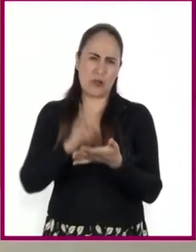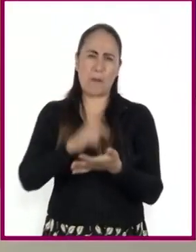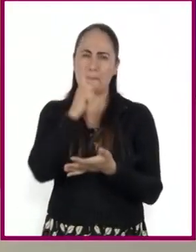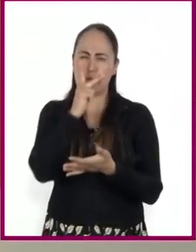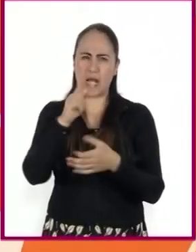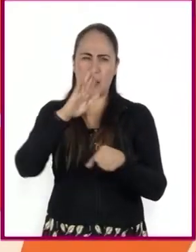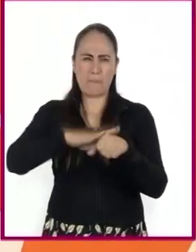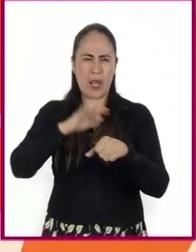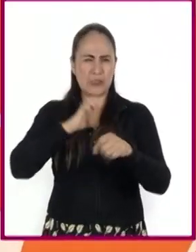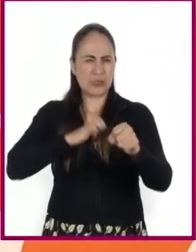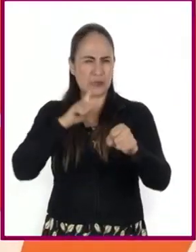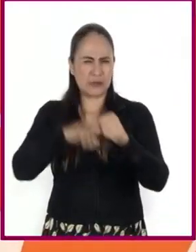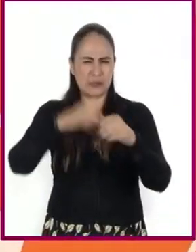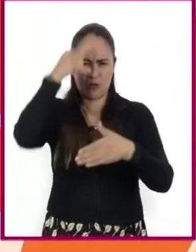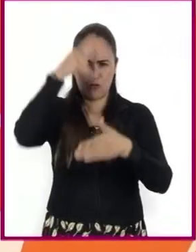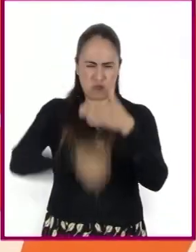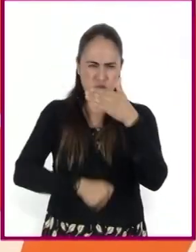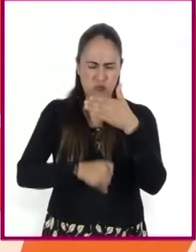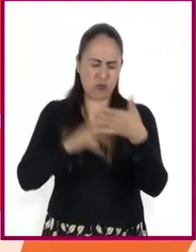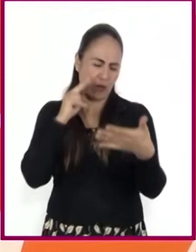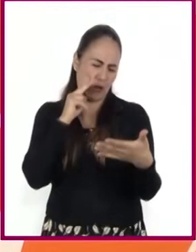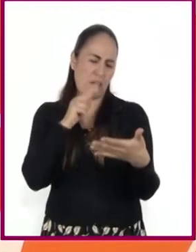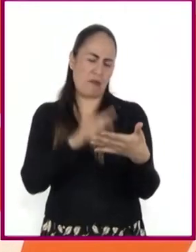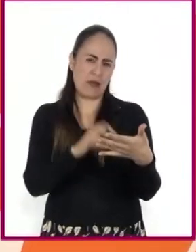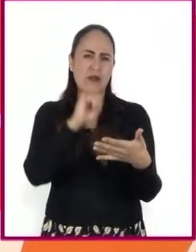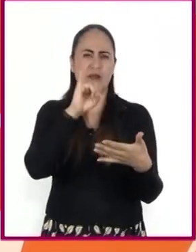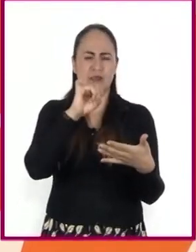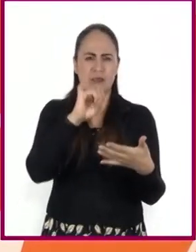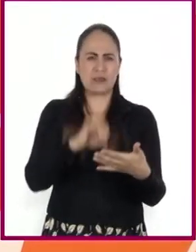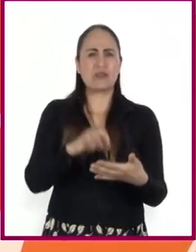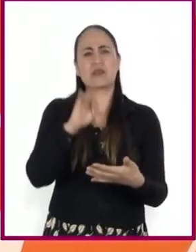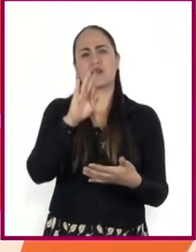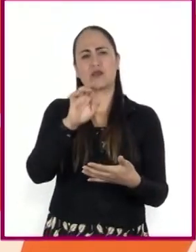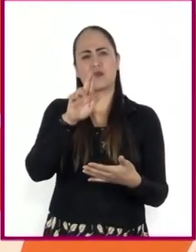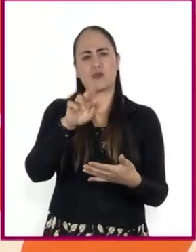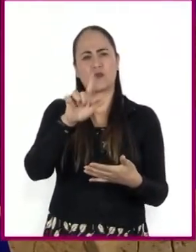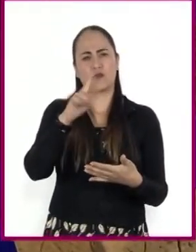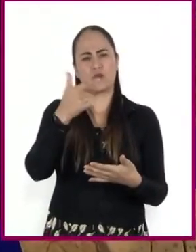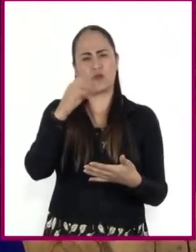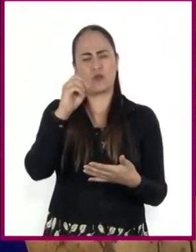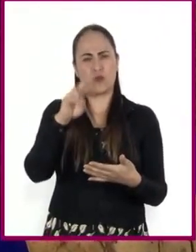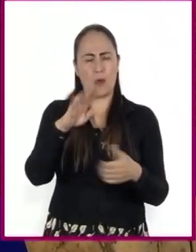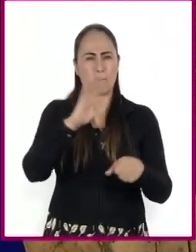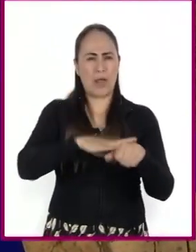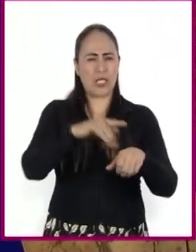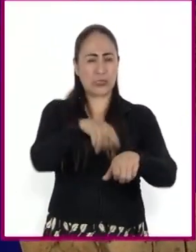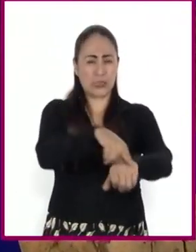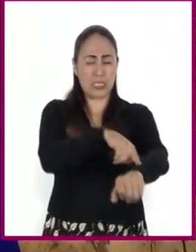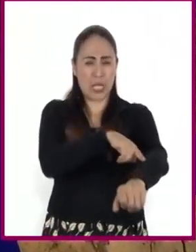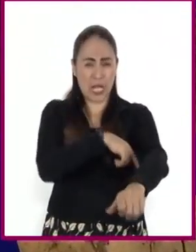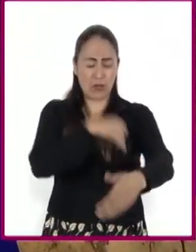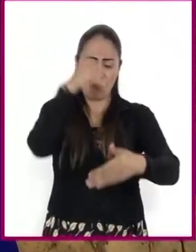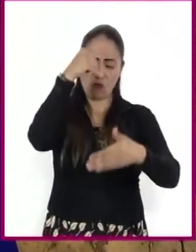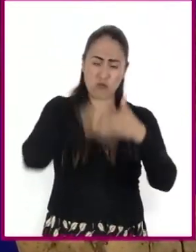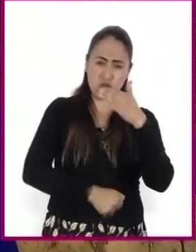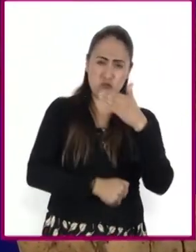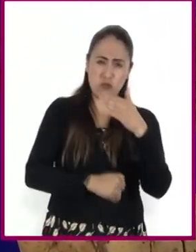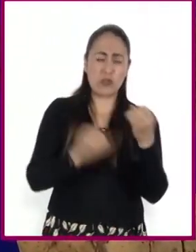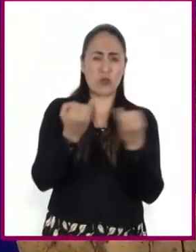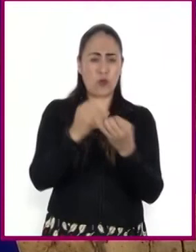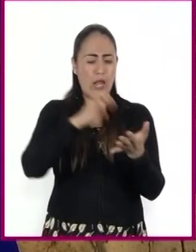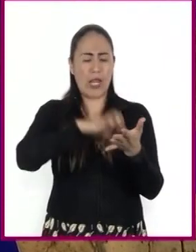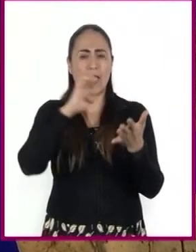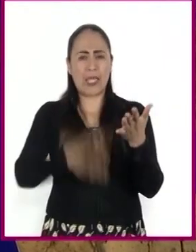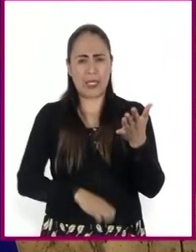muy completo. Y encontré que, en efecto, la definición era más amplia y hasta venía un ejemplo de uso de la